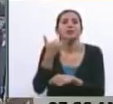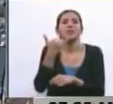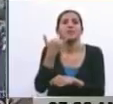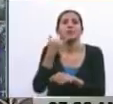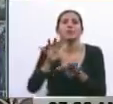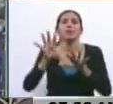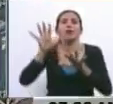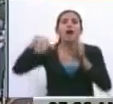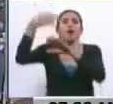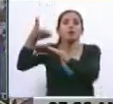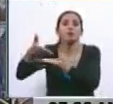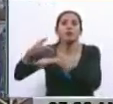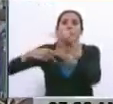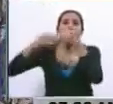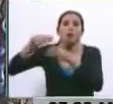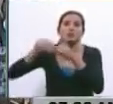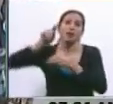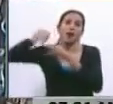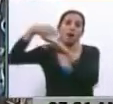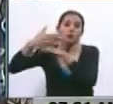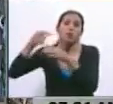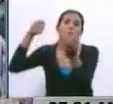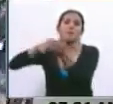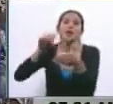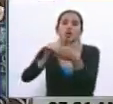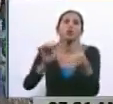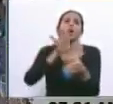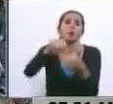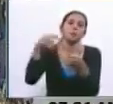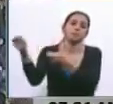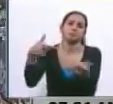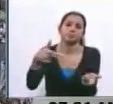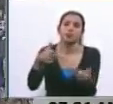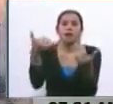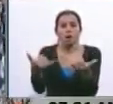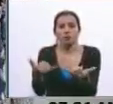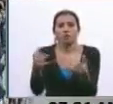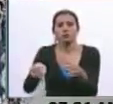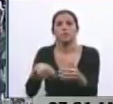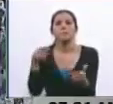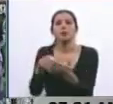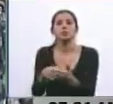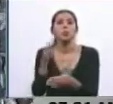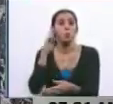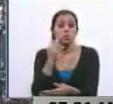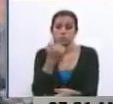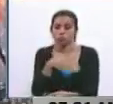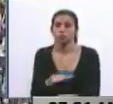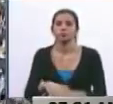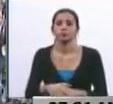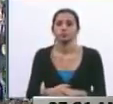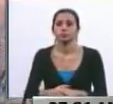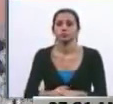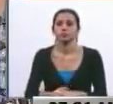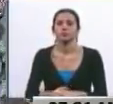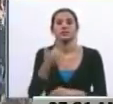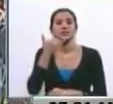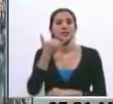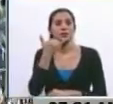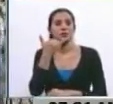importados, o sea, producidos, importados y pagados en dólares. Hoy estamos ya pagando en bolívares. Ya próximamente salen los